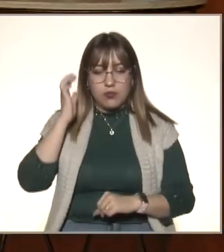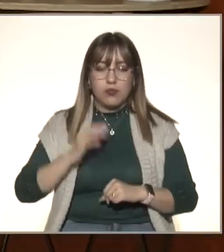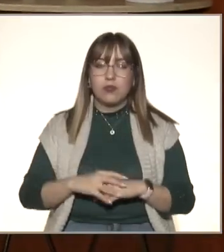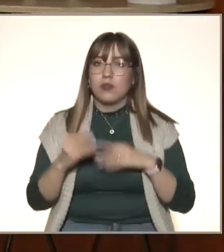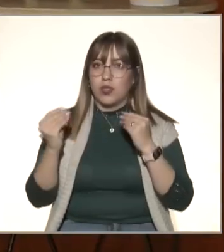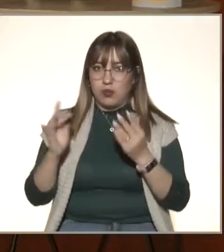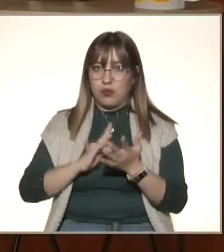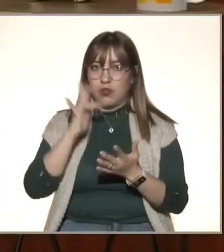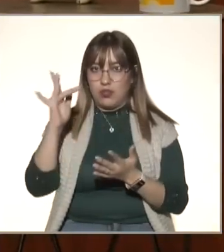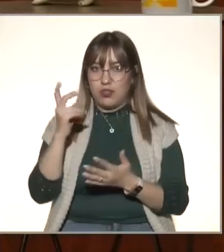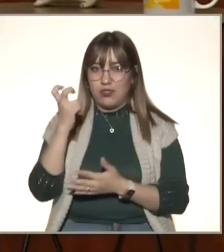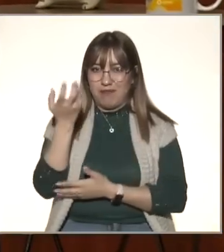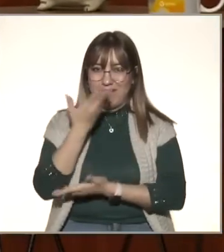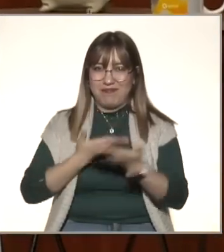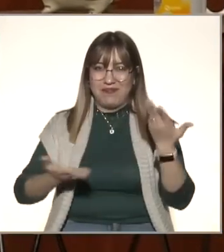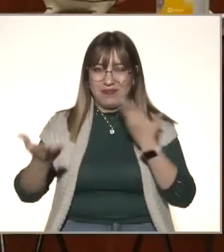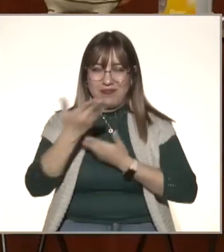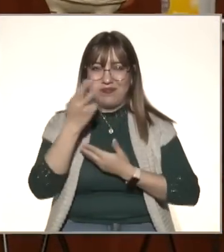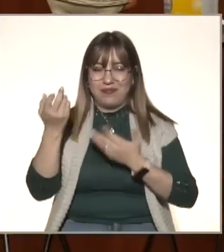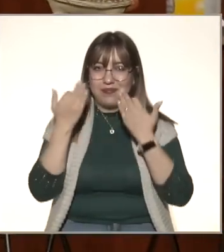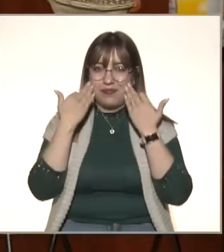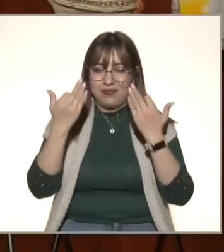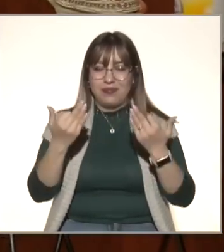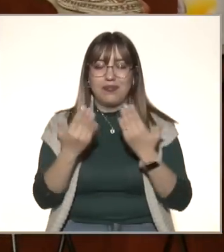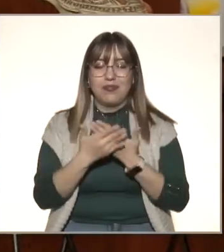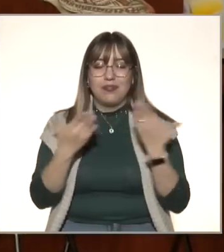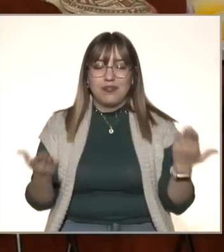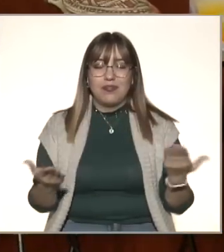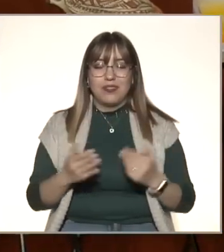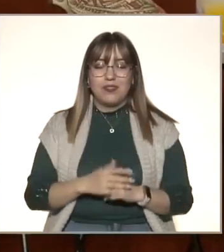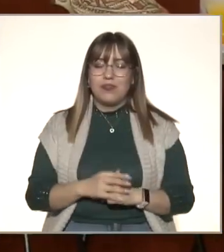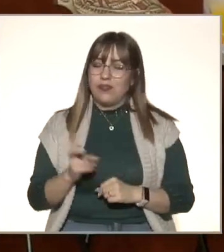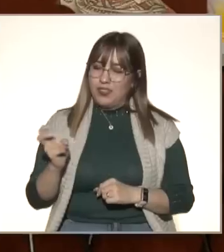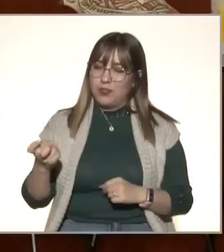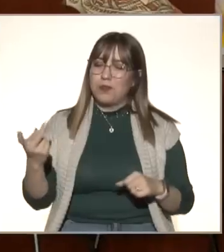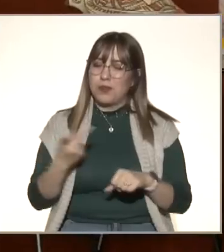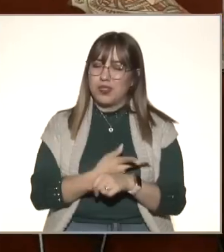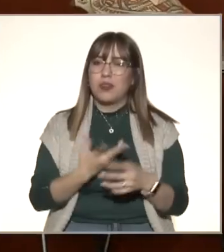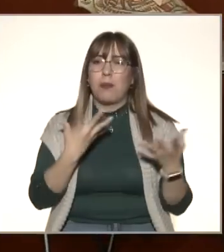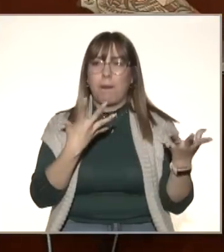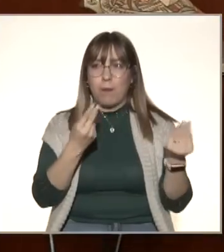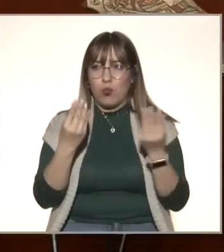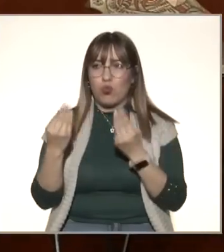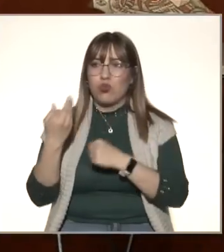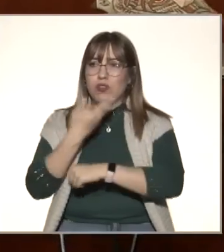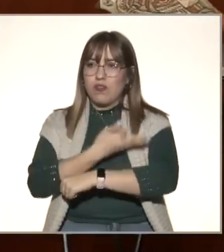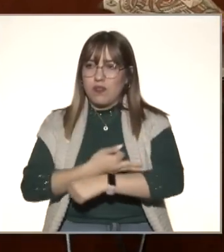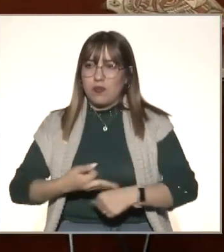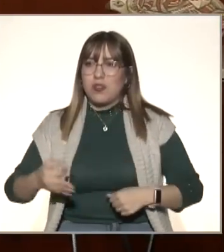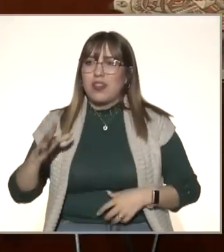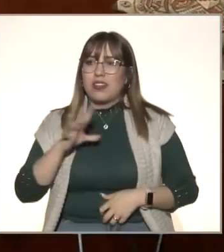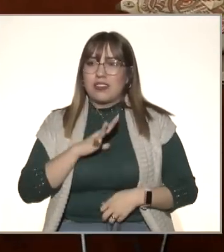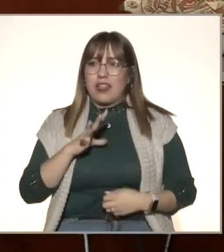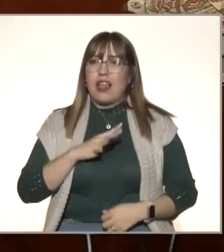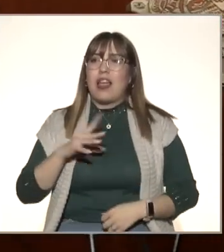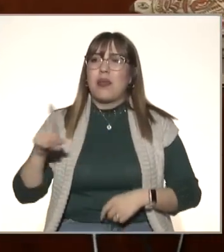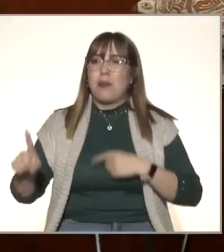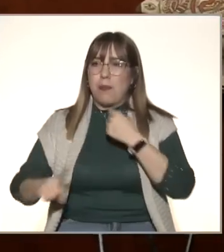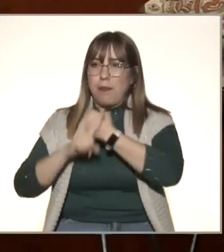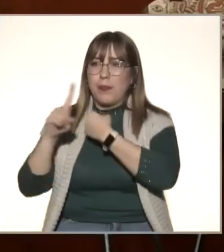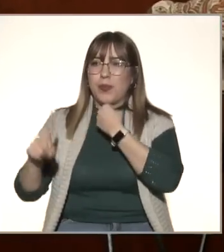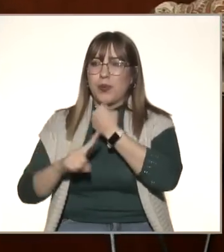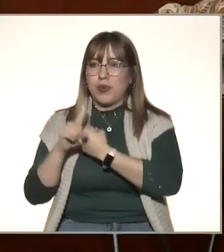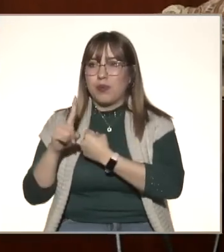Muchas gracias por compartirnos este testimonio. Salvador, algo que sucede en muchas familias. Existen los conflictos, pero también a